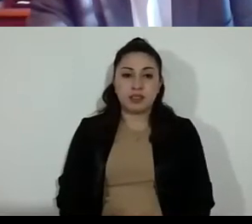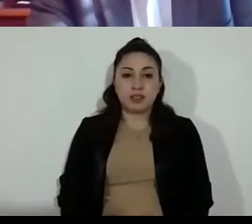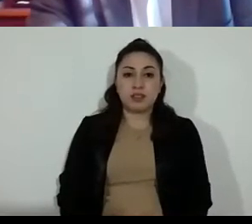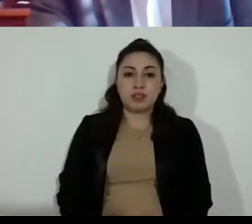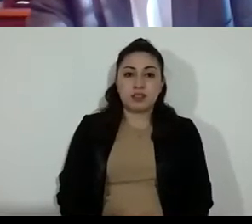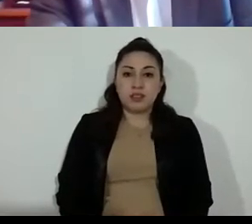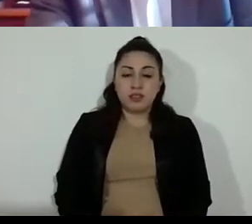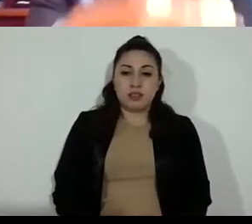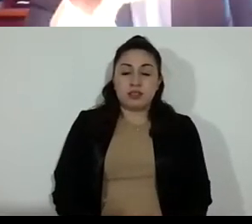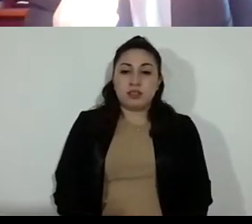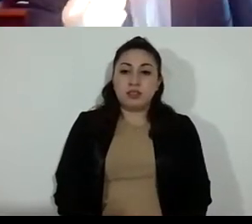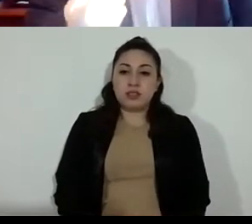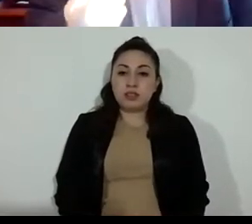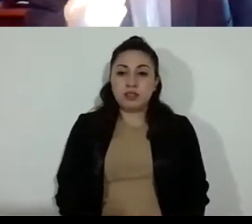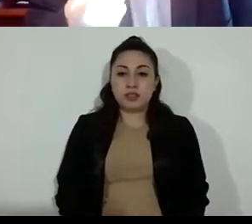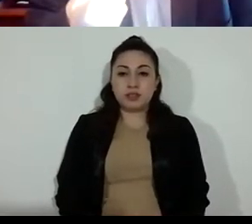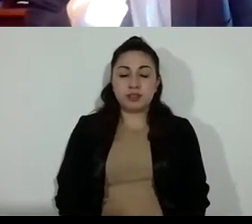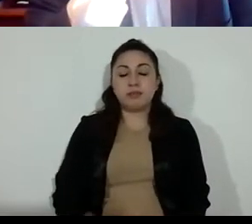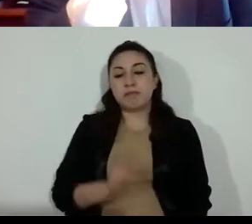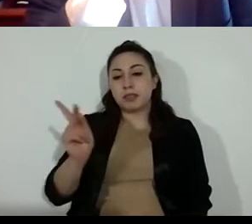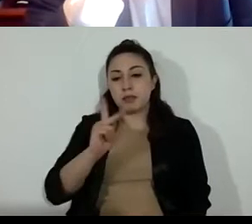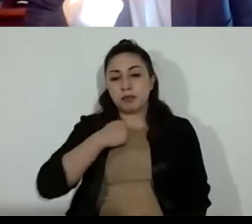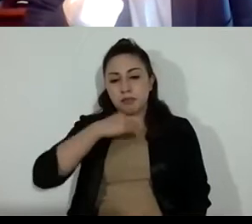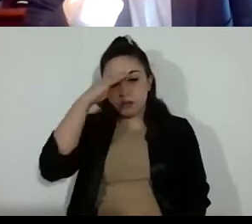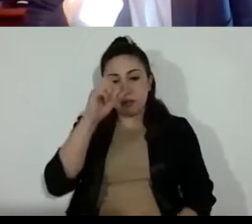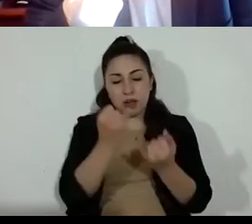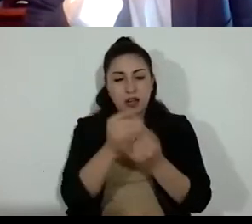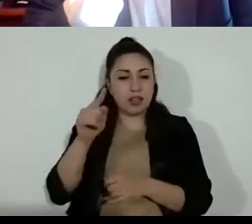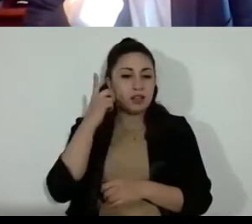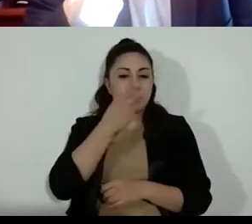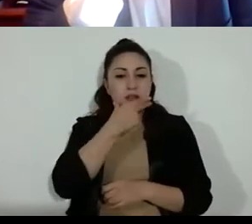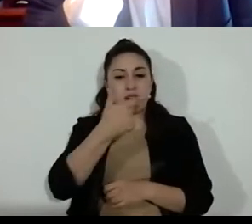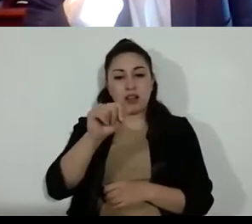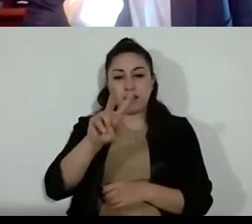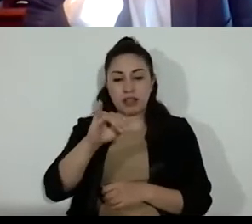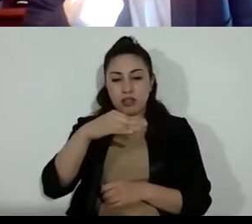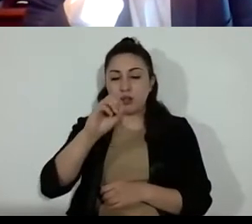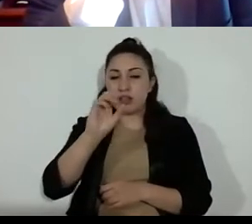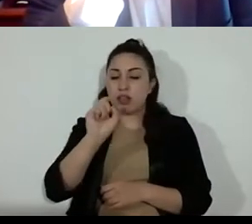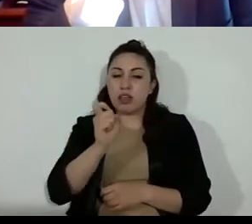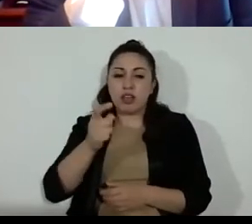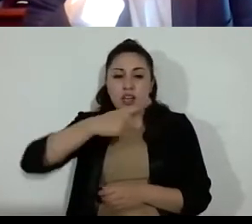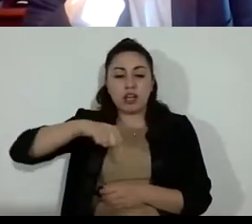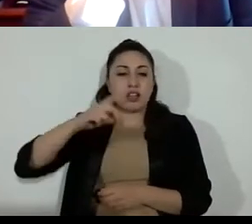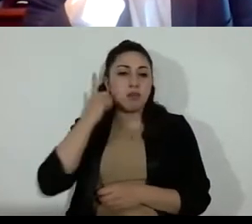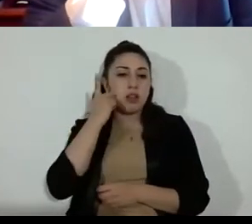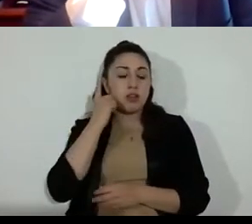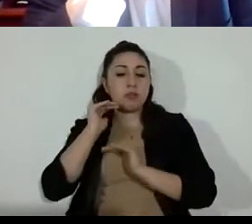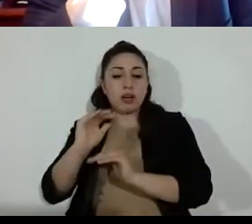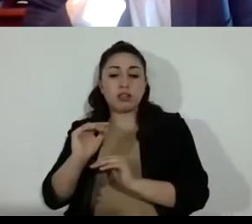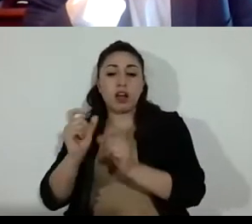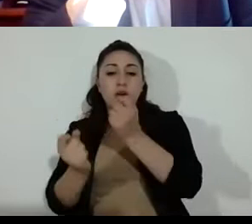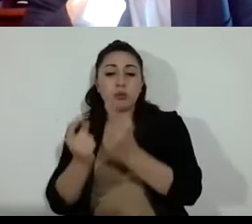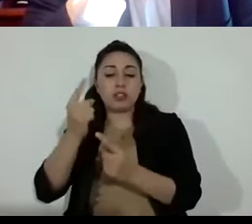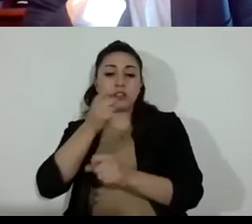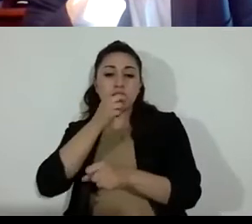supuesto coincido en lo que plantea el diputado Gaviño, en el que no sea limitativa la invitación a comisiones de funcionarios que tengan interés. No